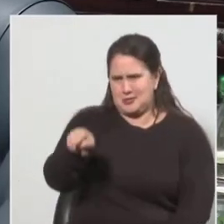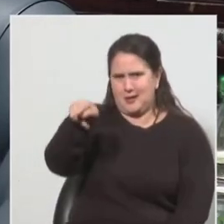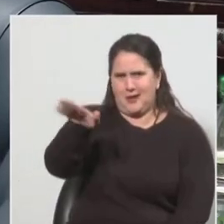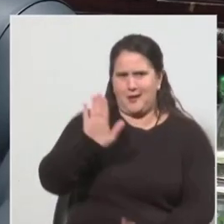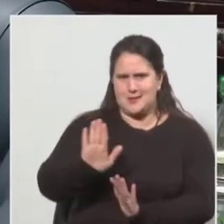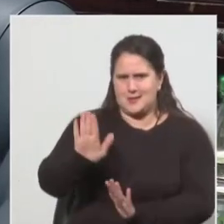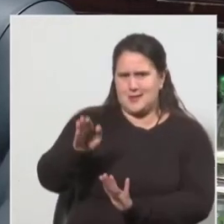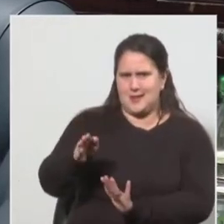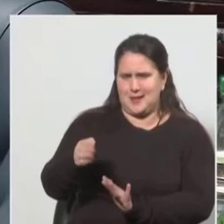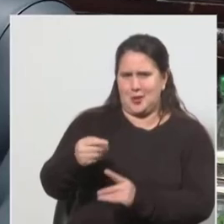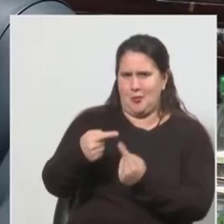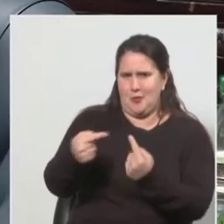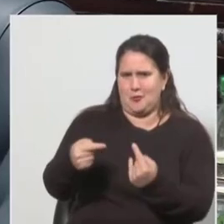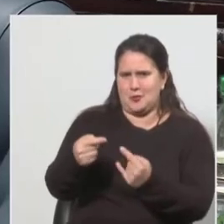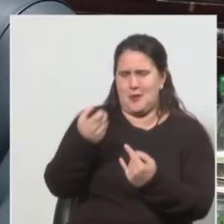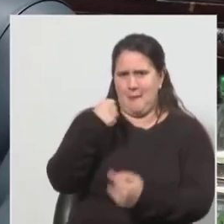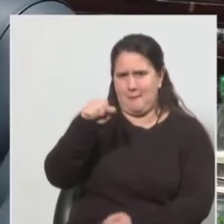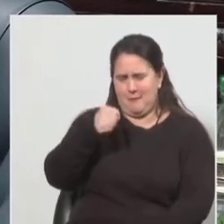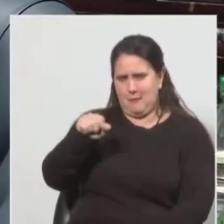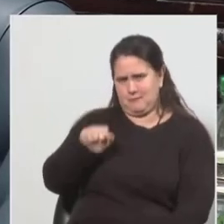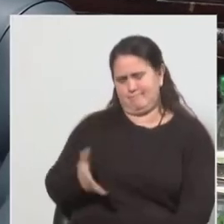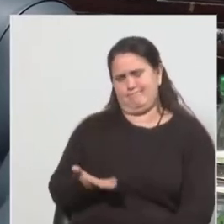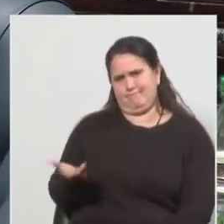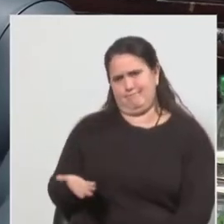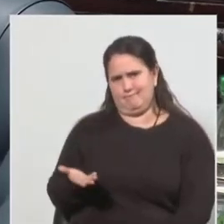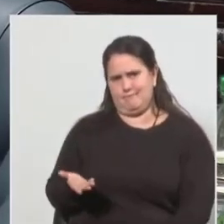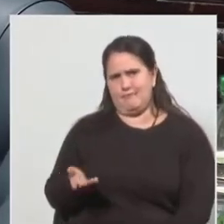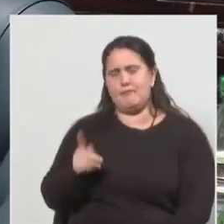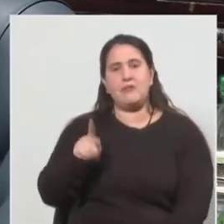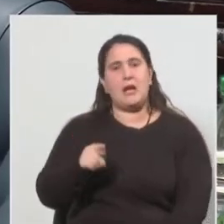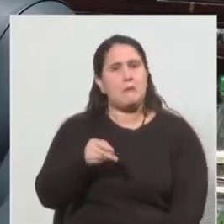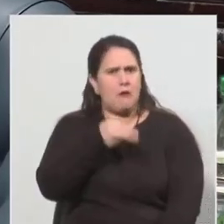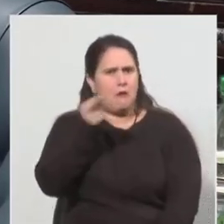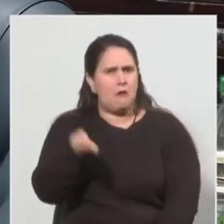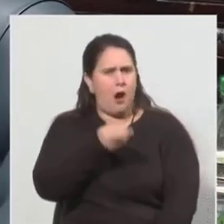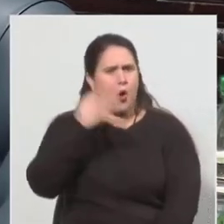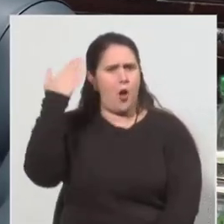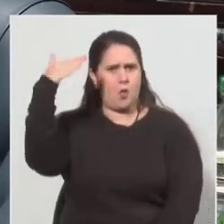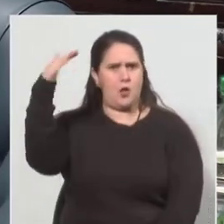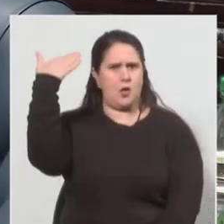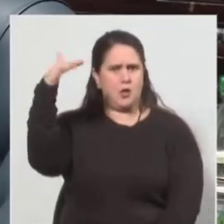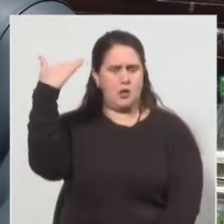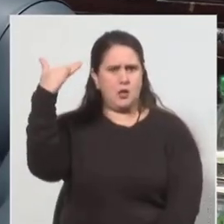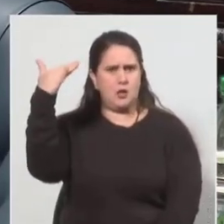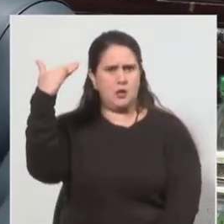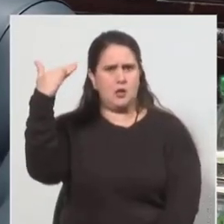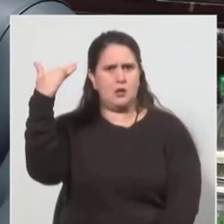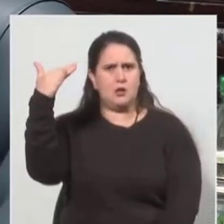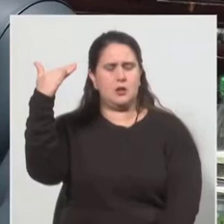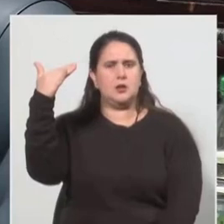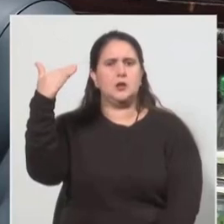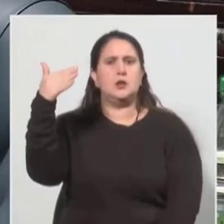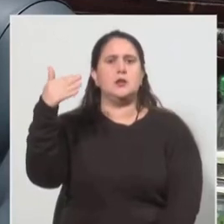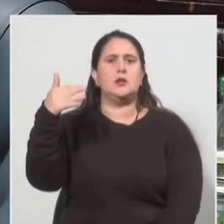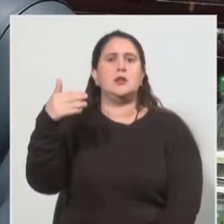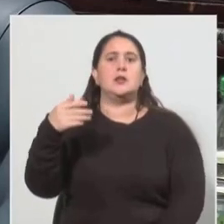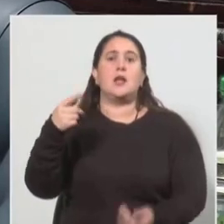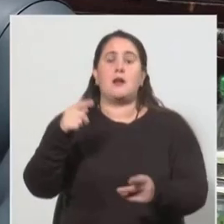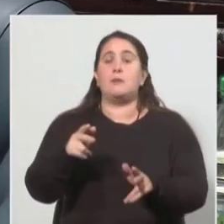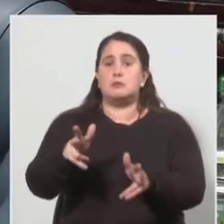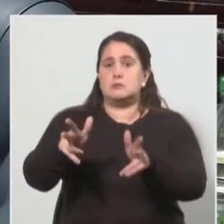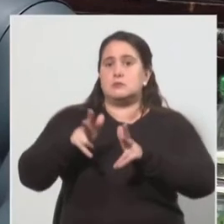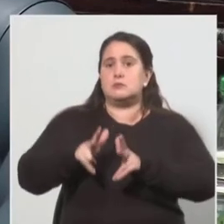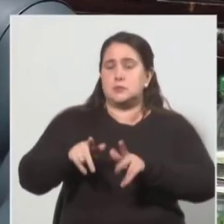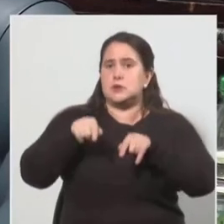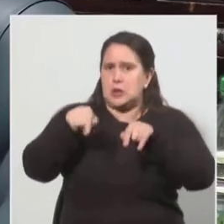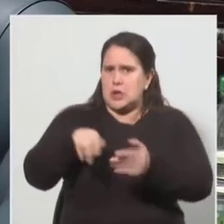con estos antecedentes. Es curioso que las autoridades que reiteran haber